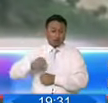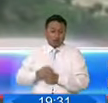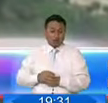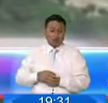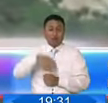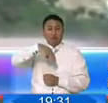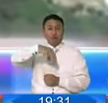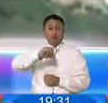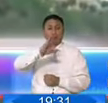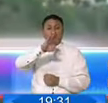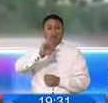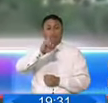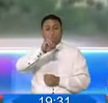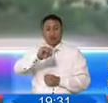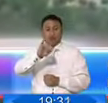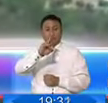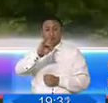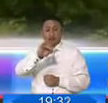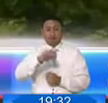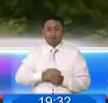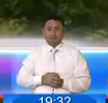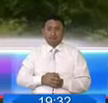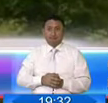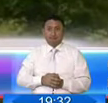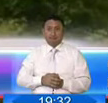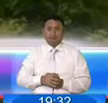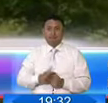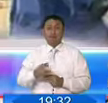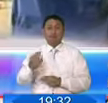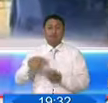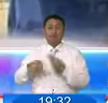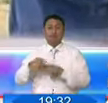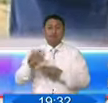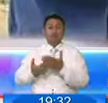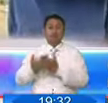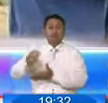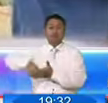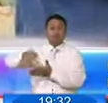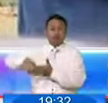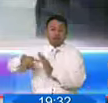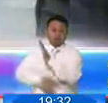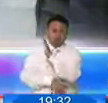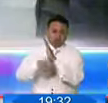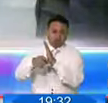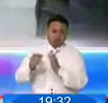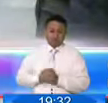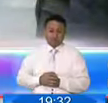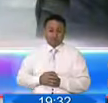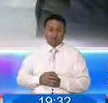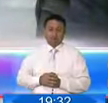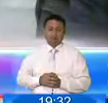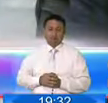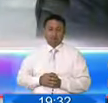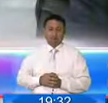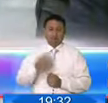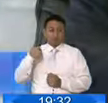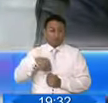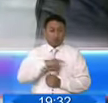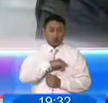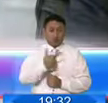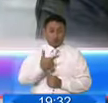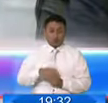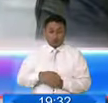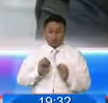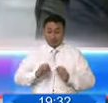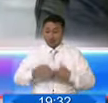monteverde y bajo alto entre otros y en las negociaciones de los contratos petroleros nosotros vemos también invitado y